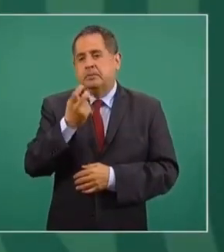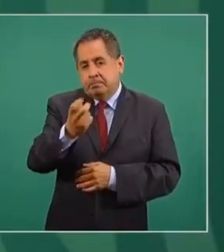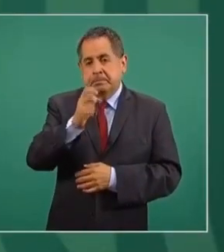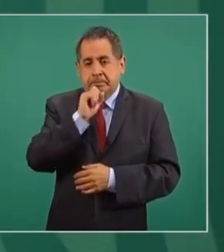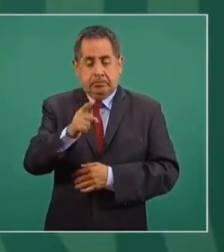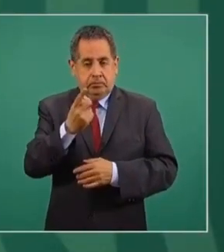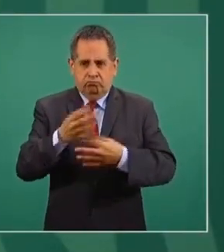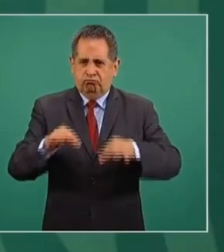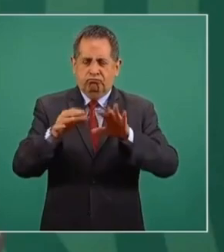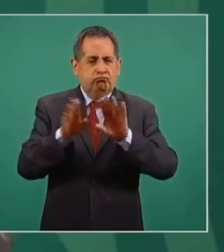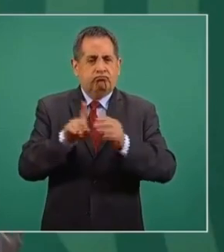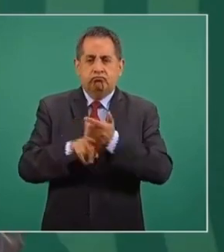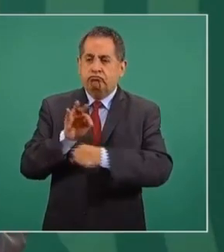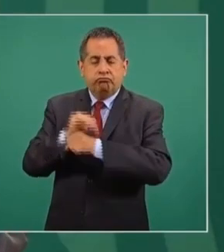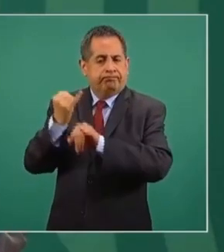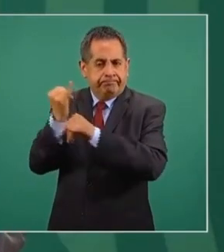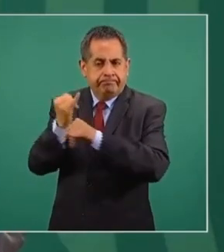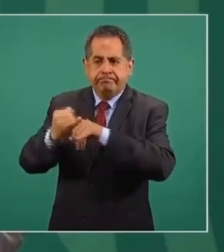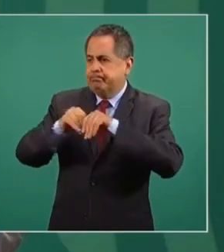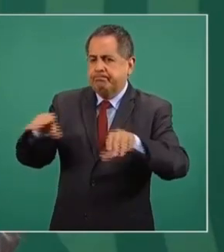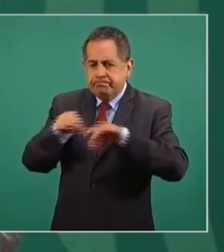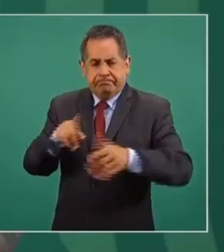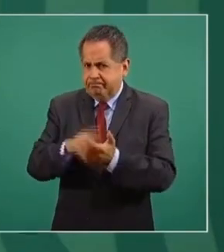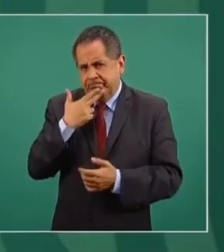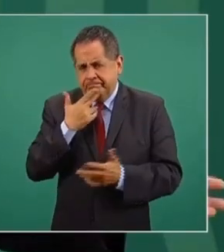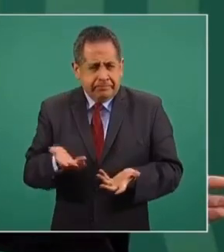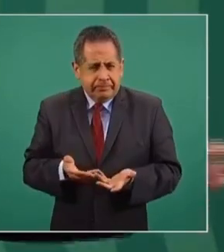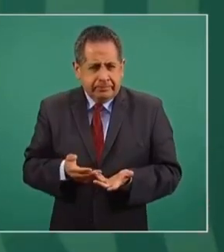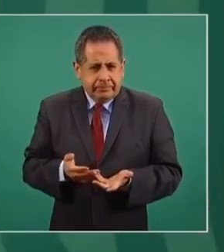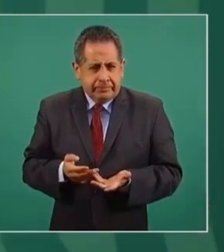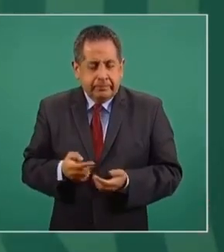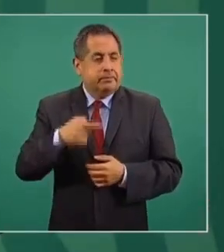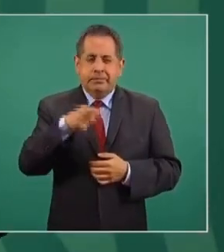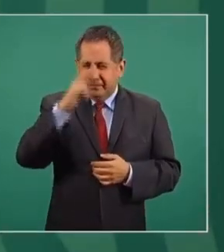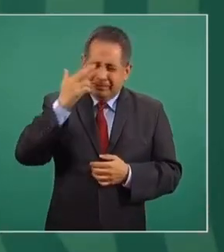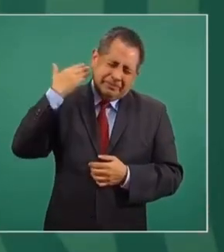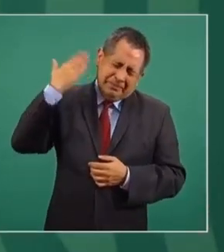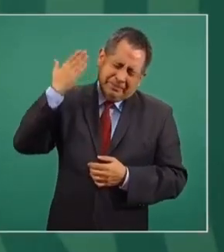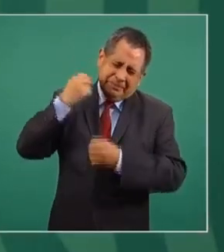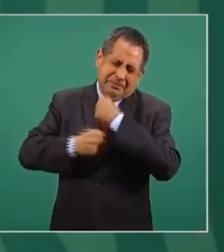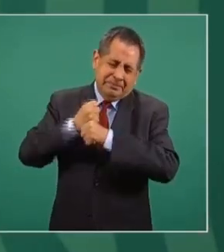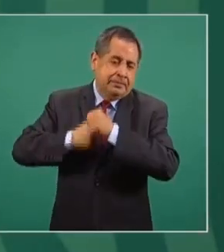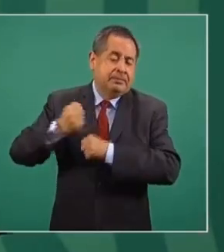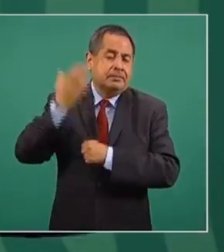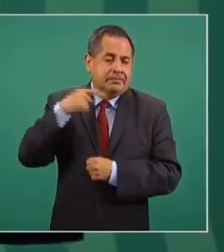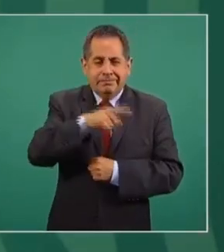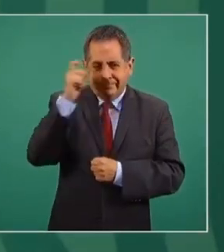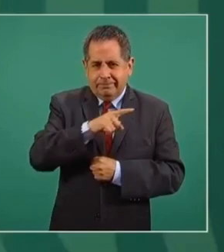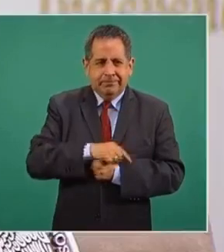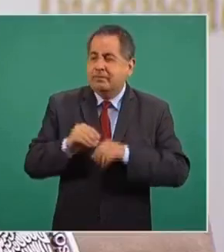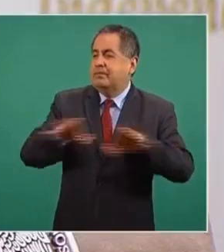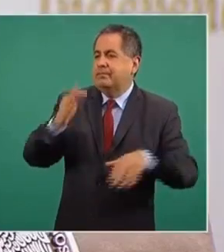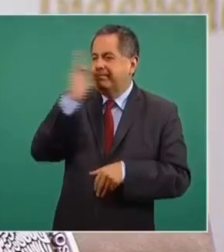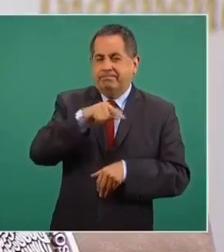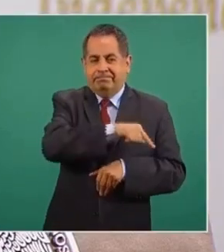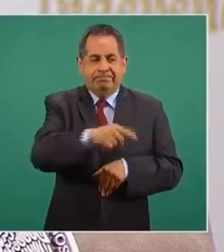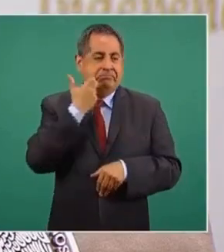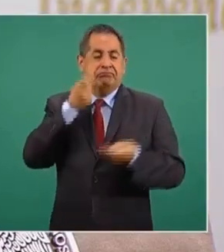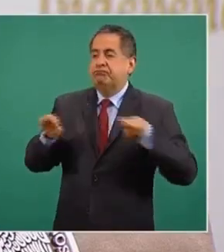eso es muy importante defender a las redes sociales, porque eso es lo que padecemos desde hace mucho tiempo, ¿no? Esa